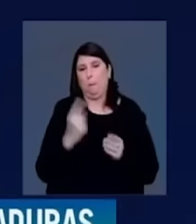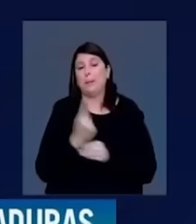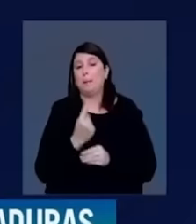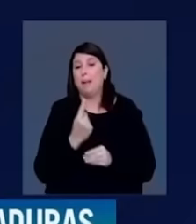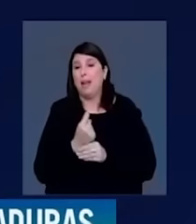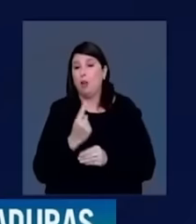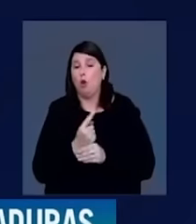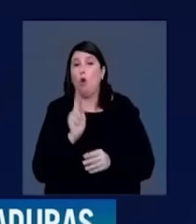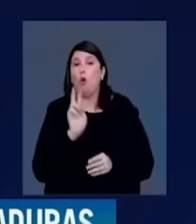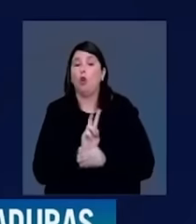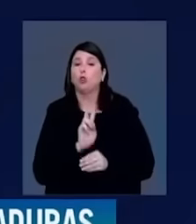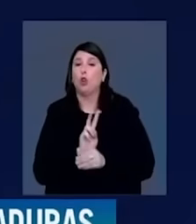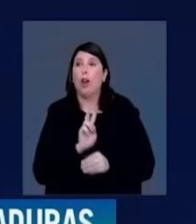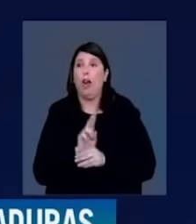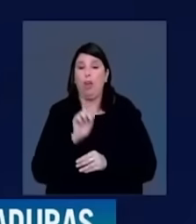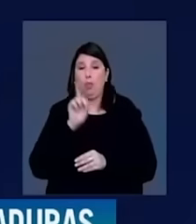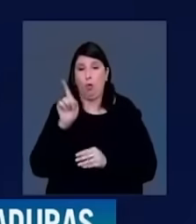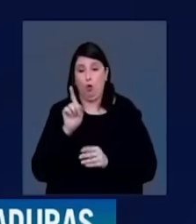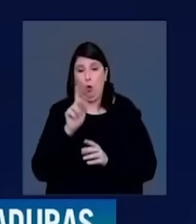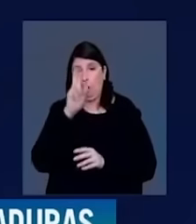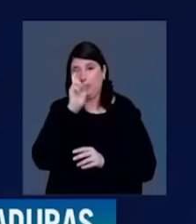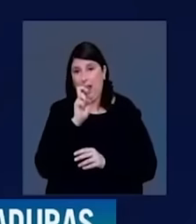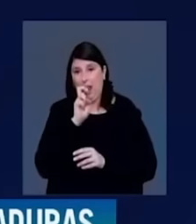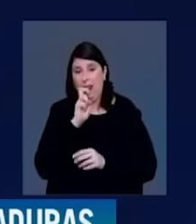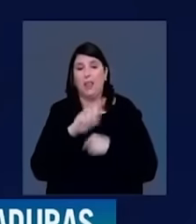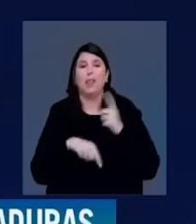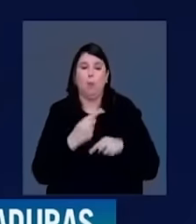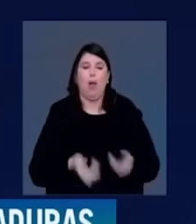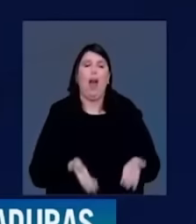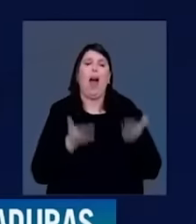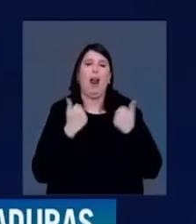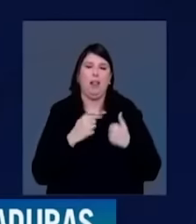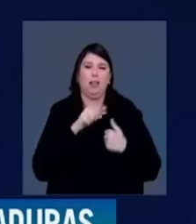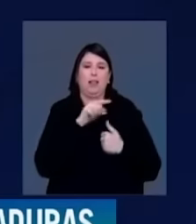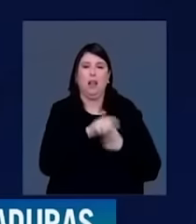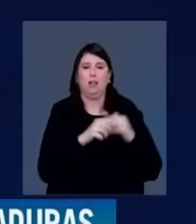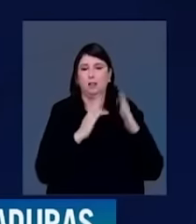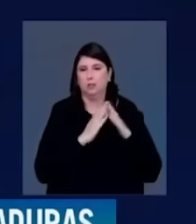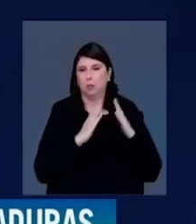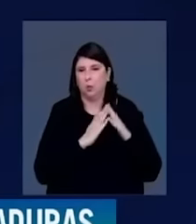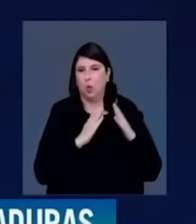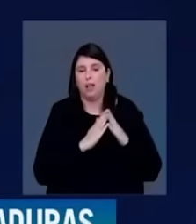local y luego dado de alta definitiva para recuperación en su hogar, donde vivirá ahora con su abuela.